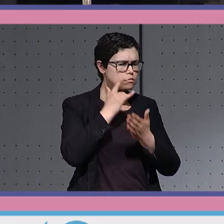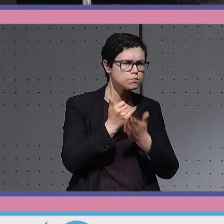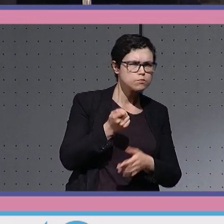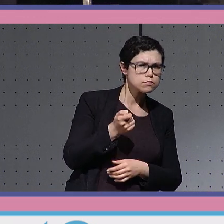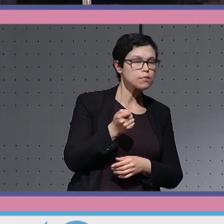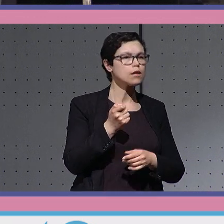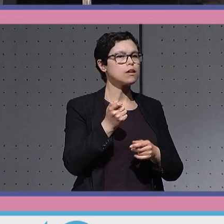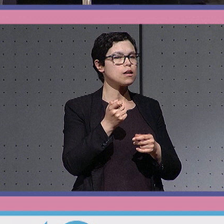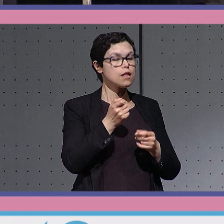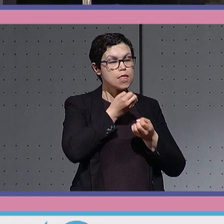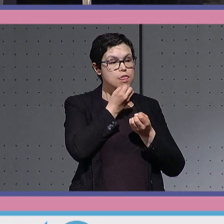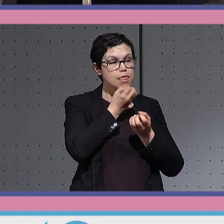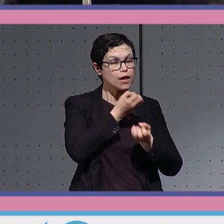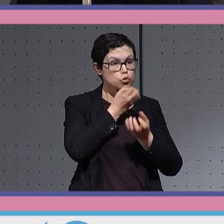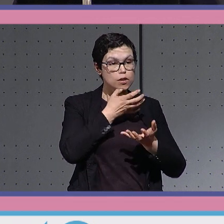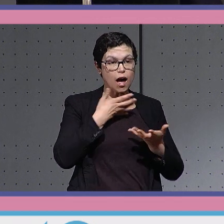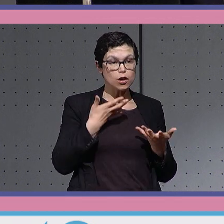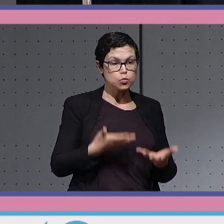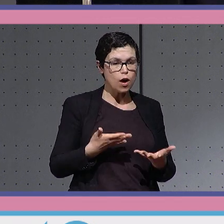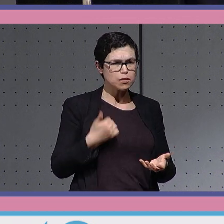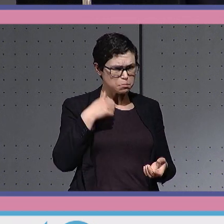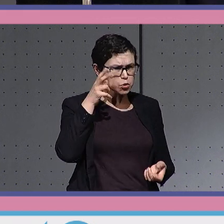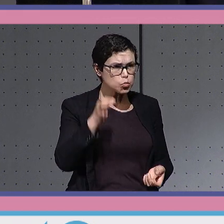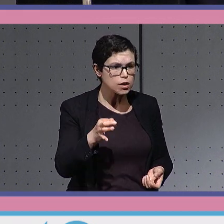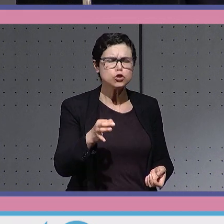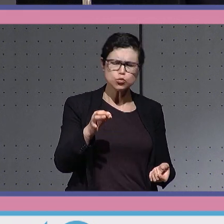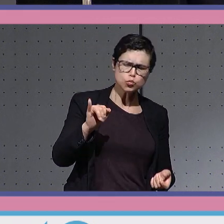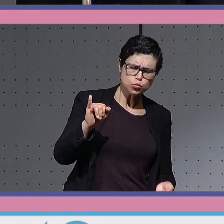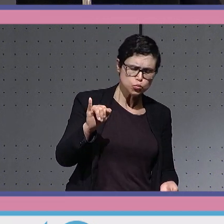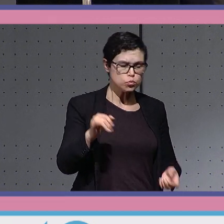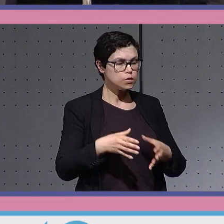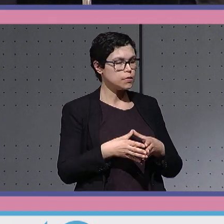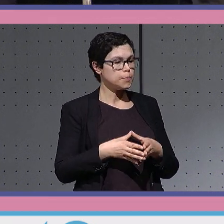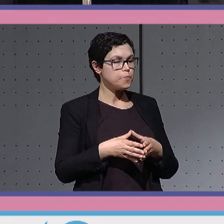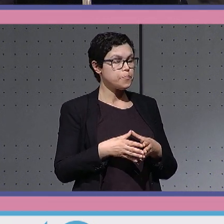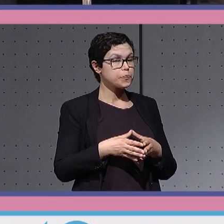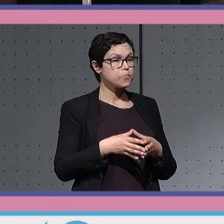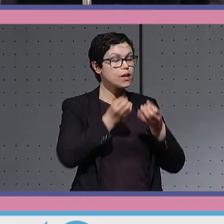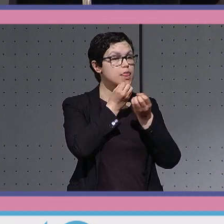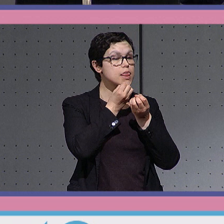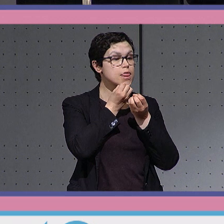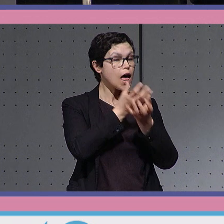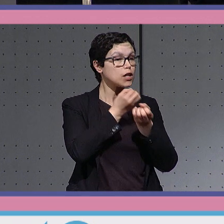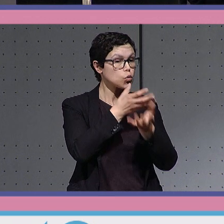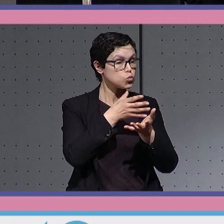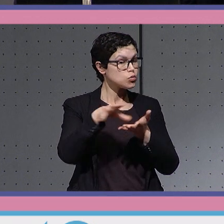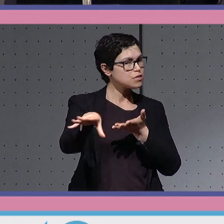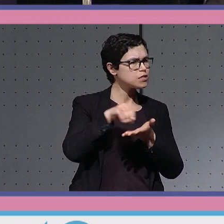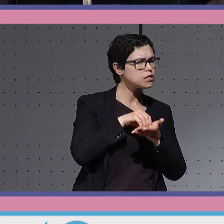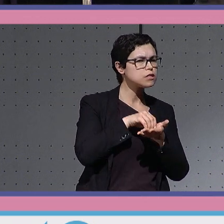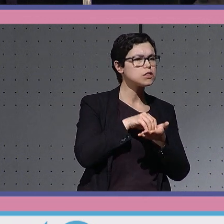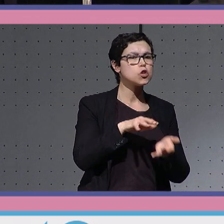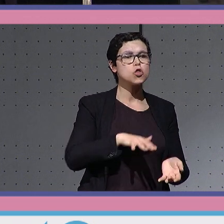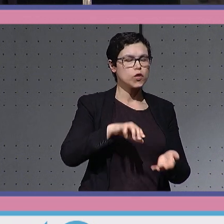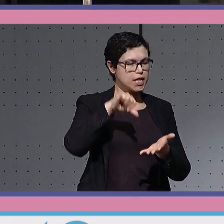los extraemos prácticamente de... No sé si se me escucha. Sí. Los extraemos de los datos que proporciona el